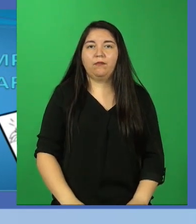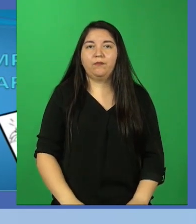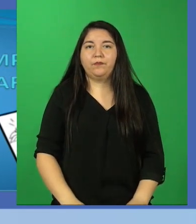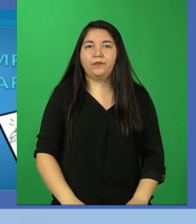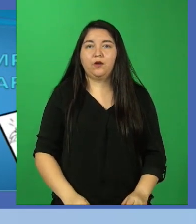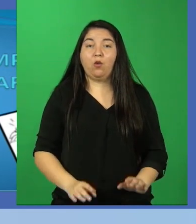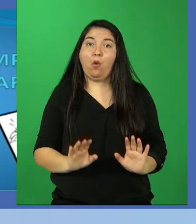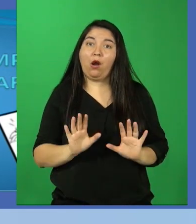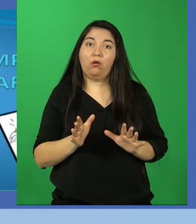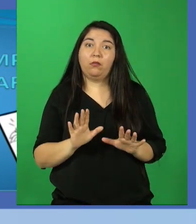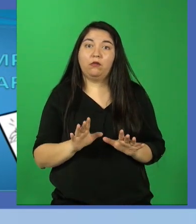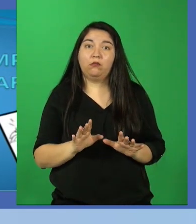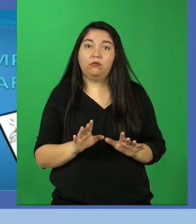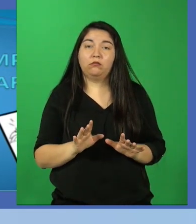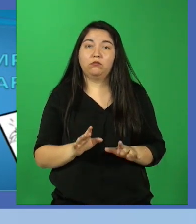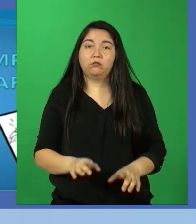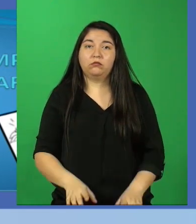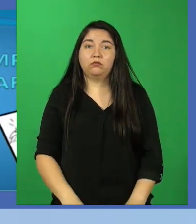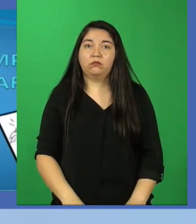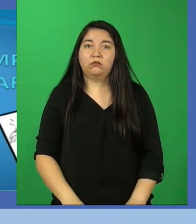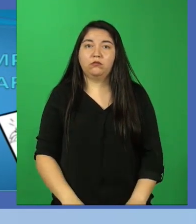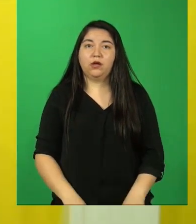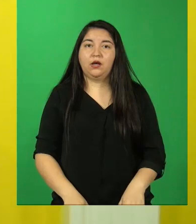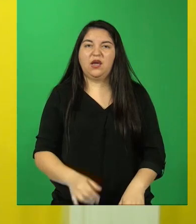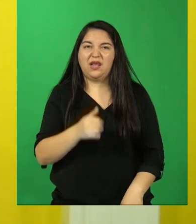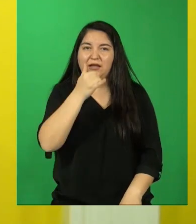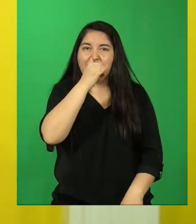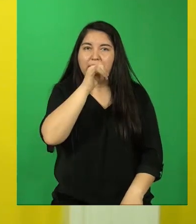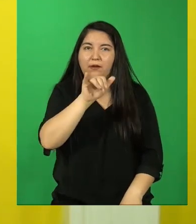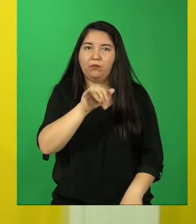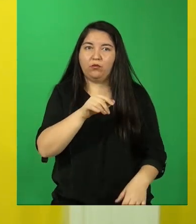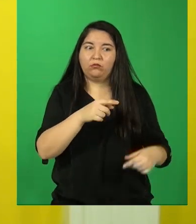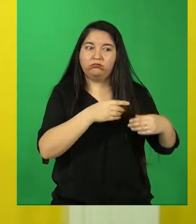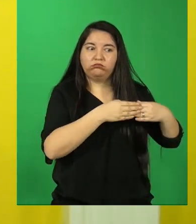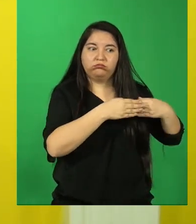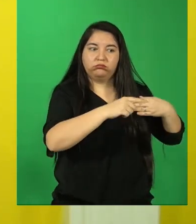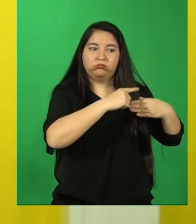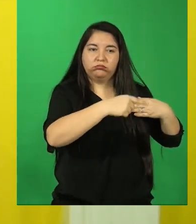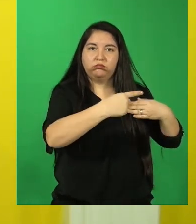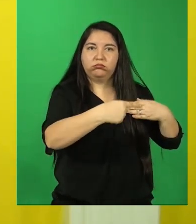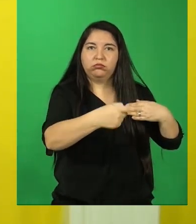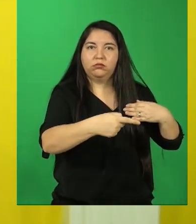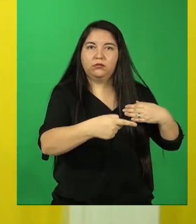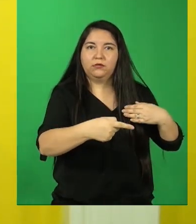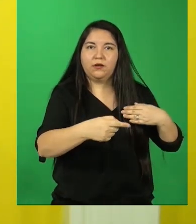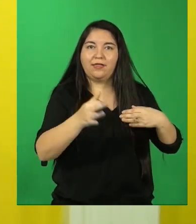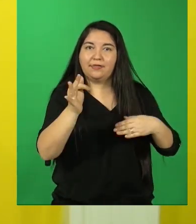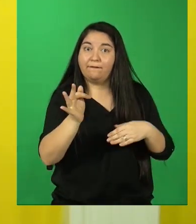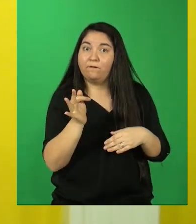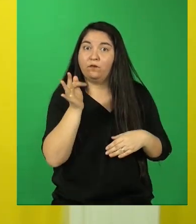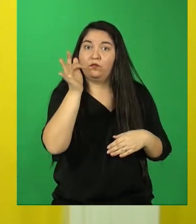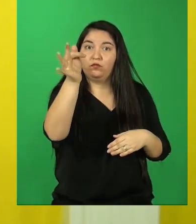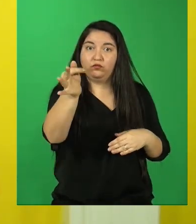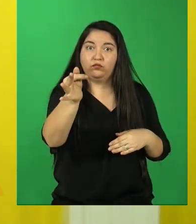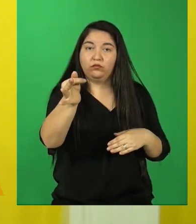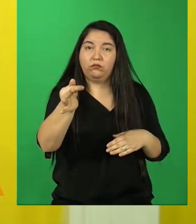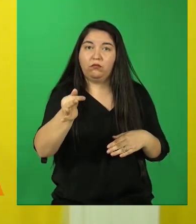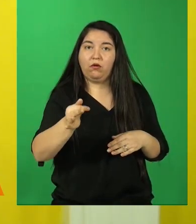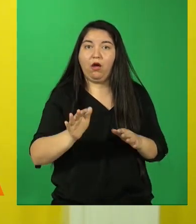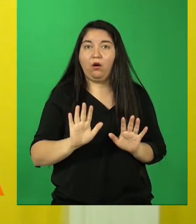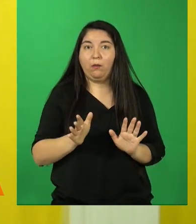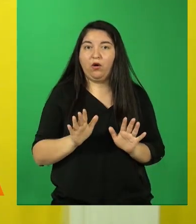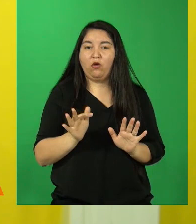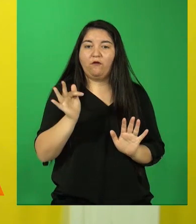o a lo mejor el tiempo cronológico es un tiempo del futuro, es un